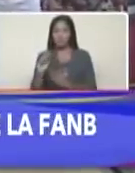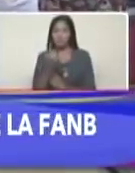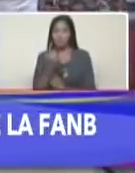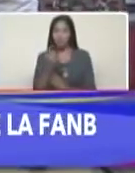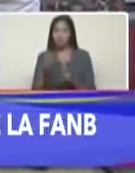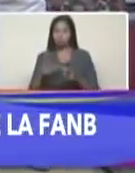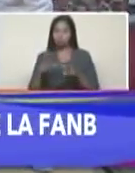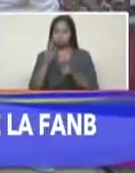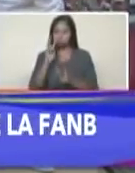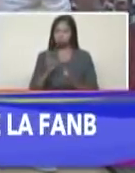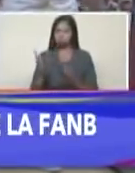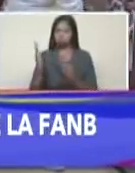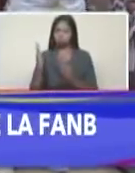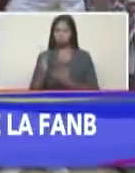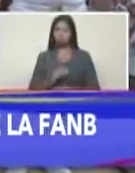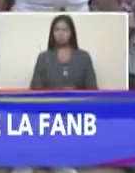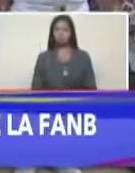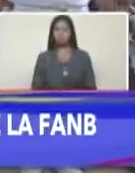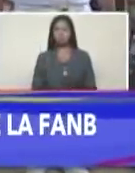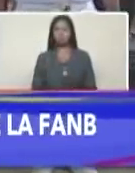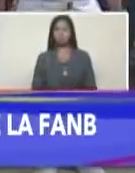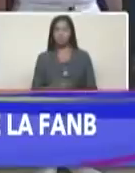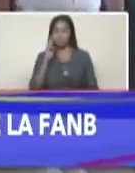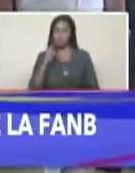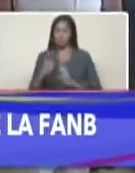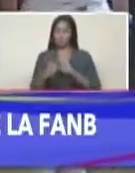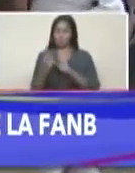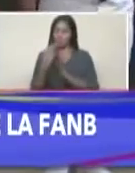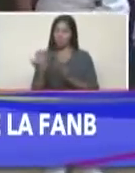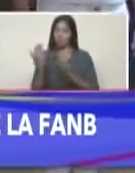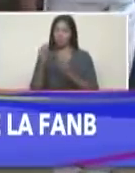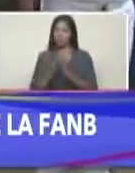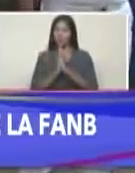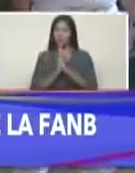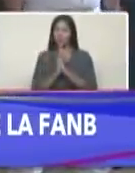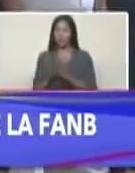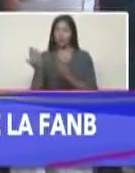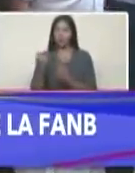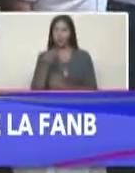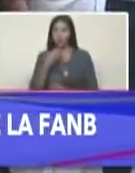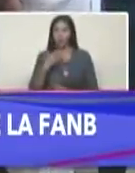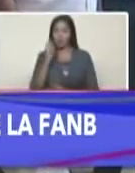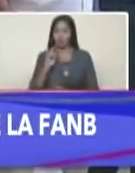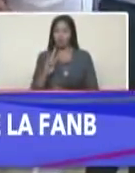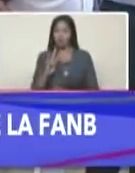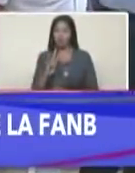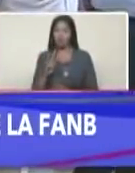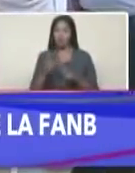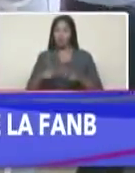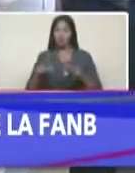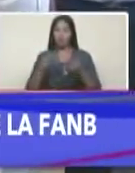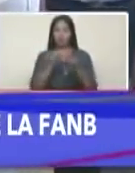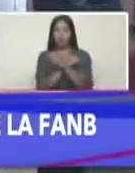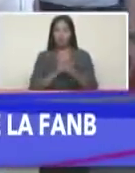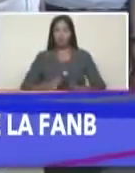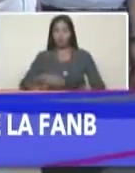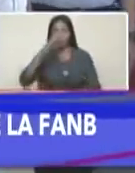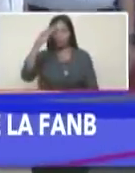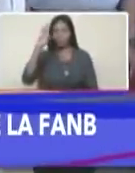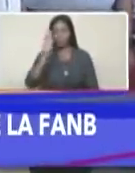módulos, ¿no? Así es, mi comandante. ¿Qué podemos mostrar de aquí, por favor, General Jefe? Bueno, aquí está el módulo de la milicia